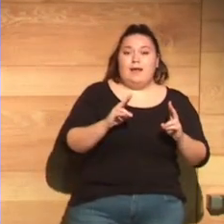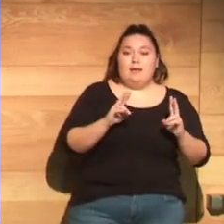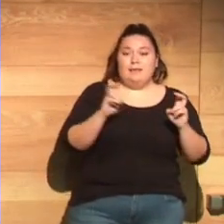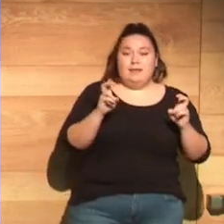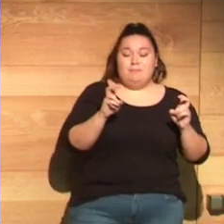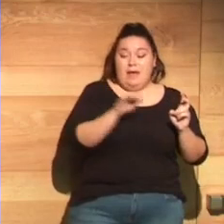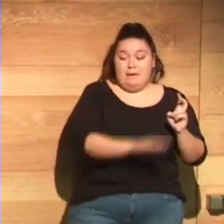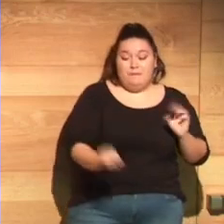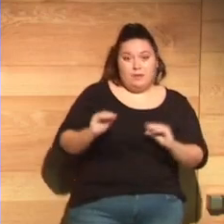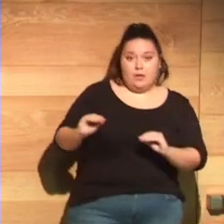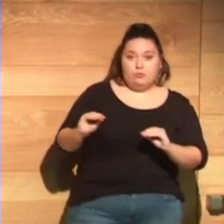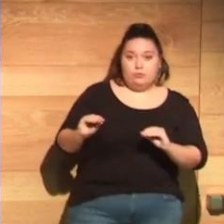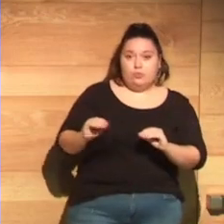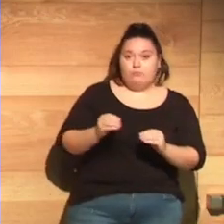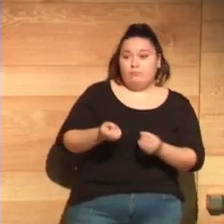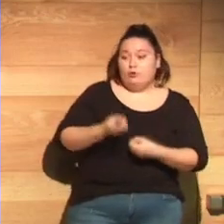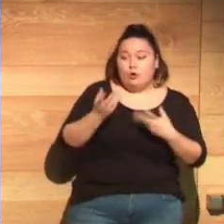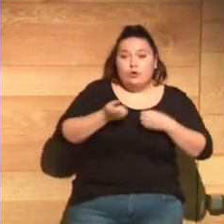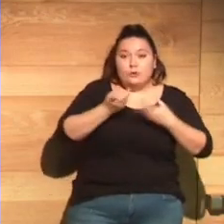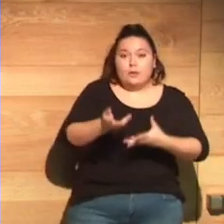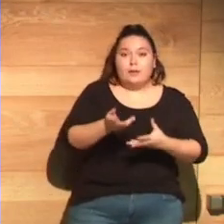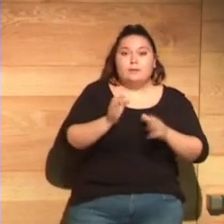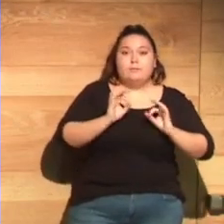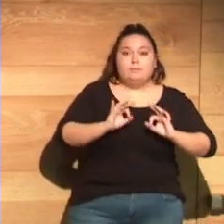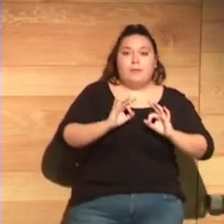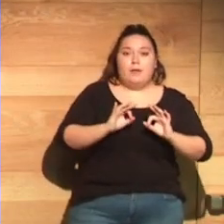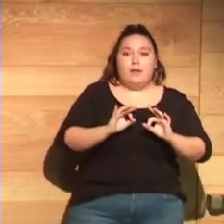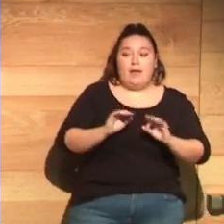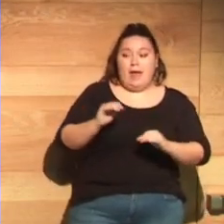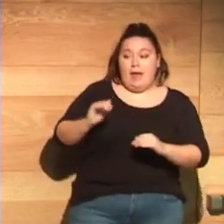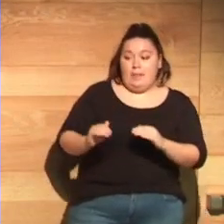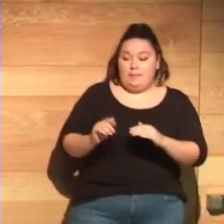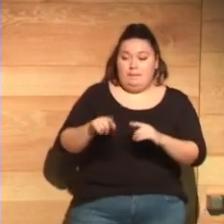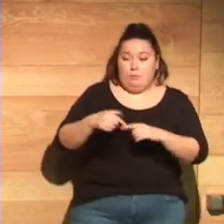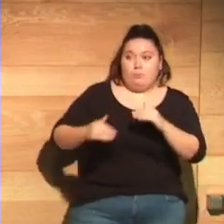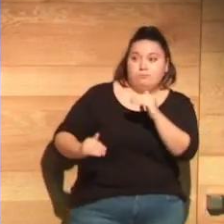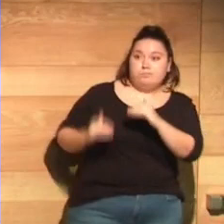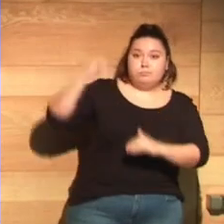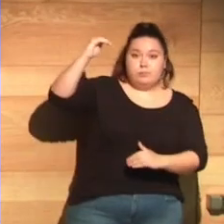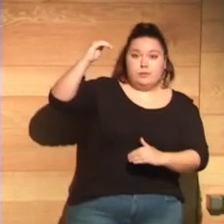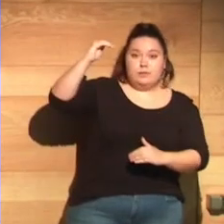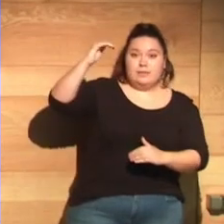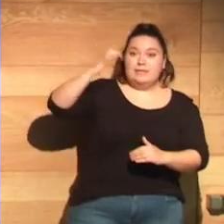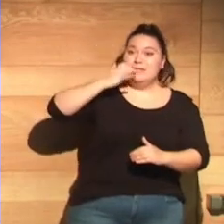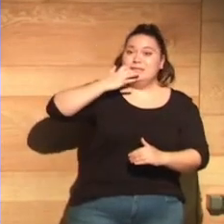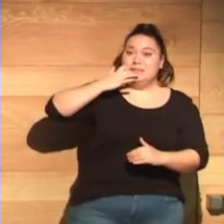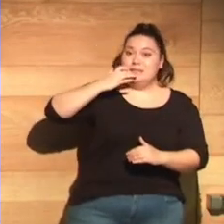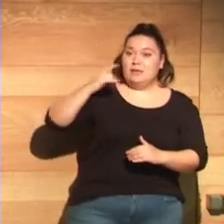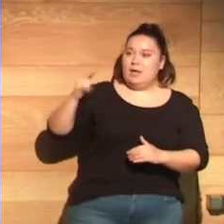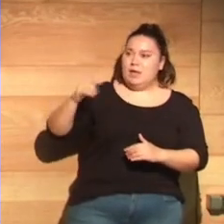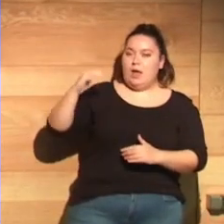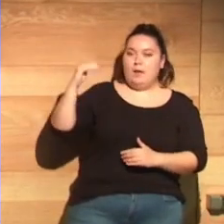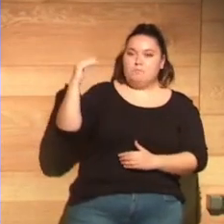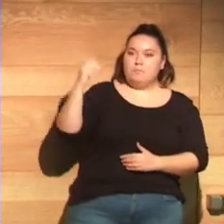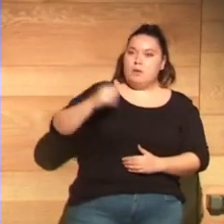Pero claro, era fundamental hablar de la infancia para comprender en